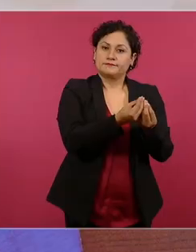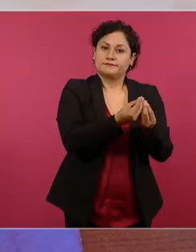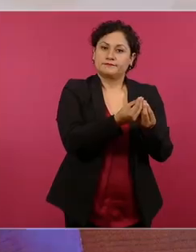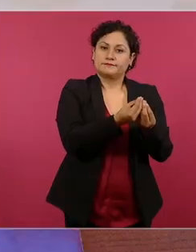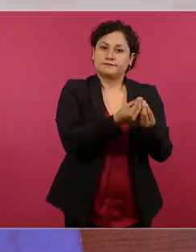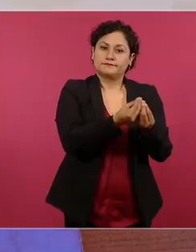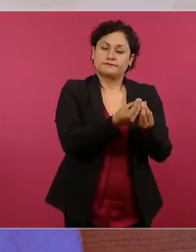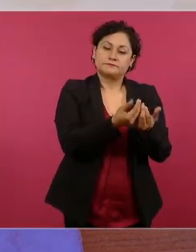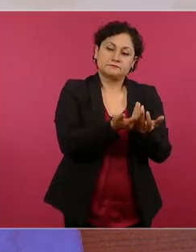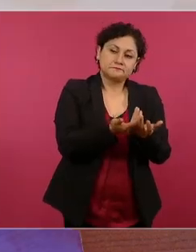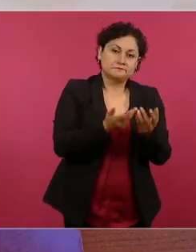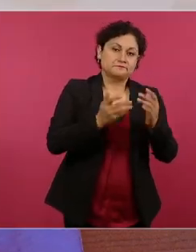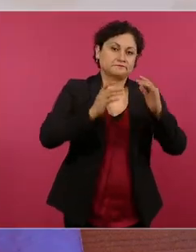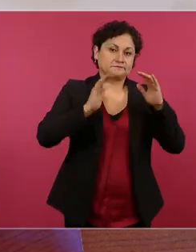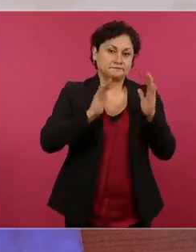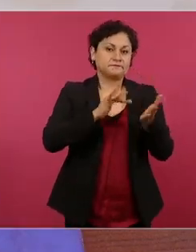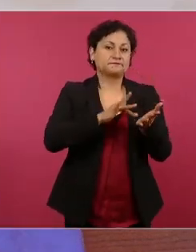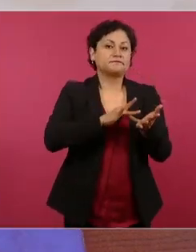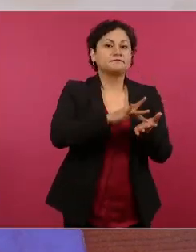de